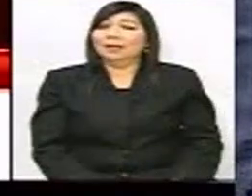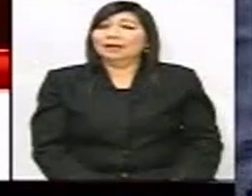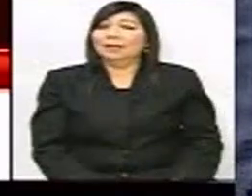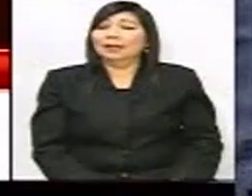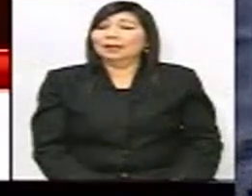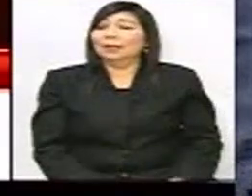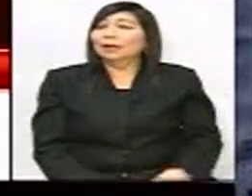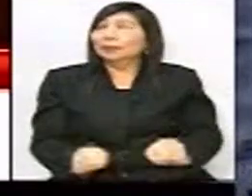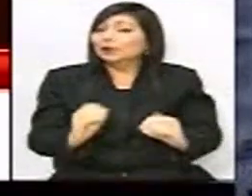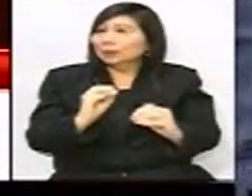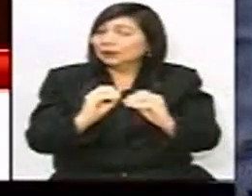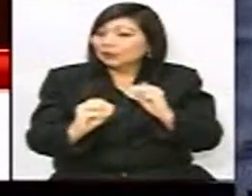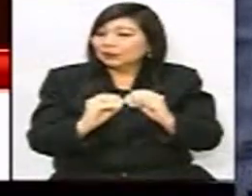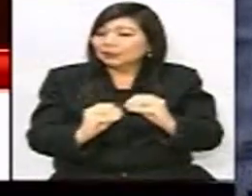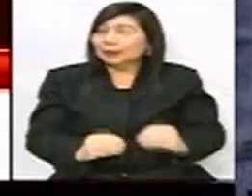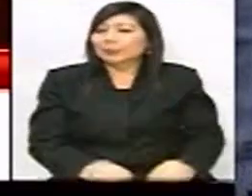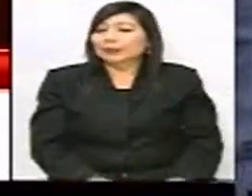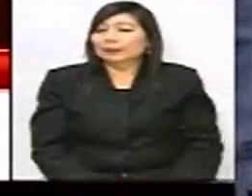el mantenimiento o